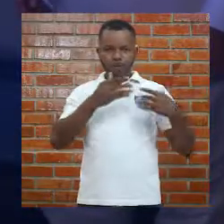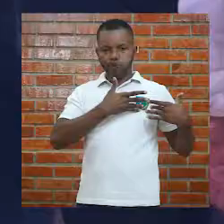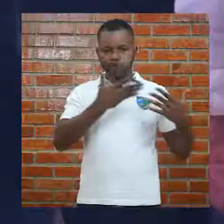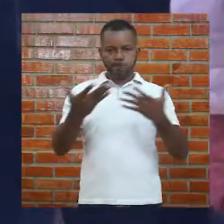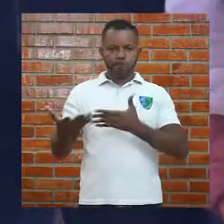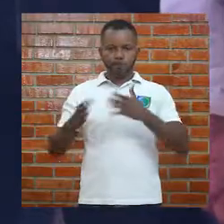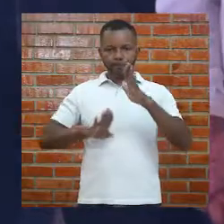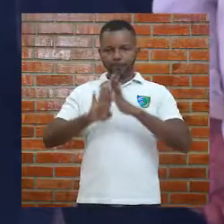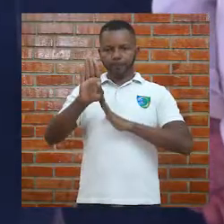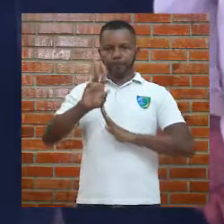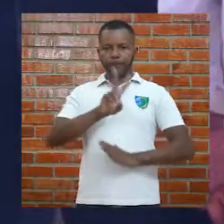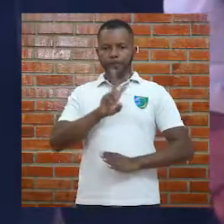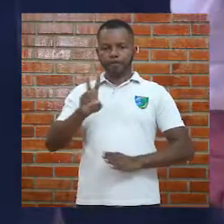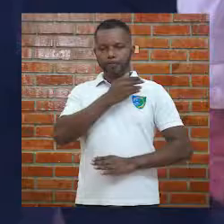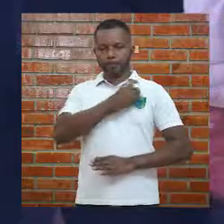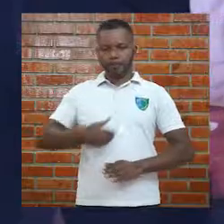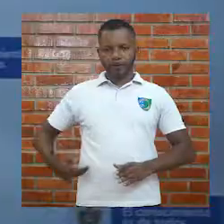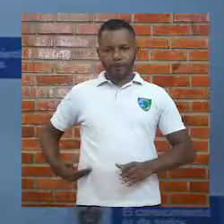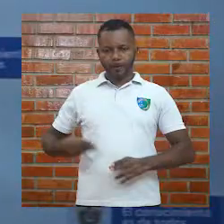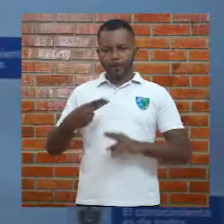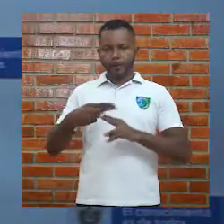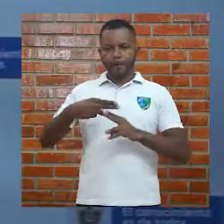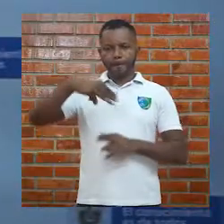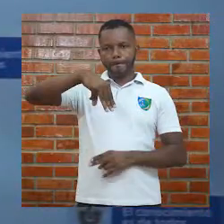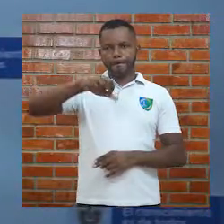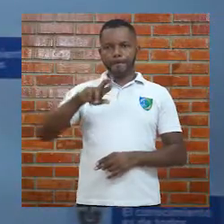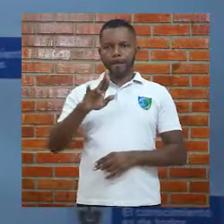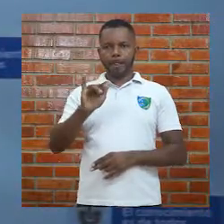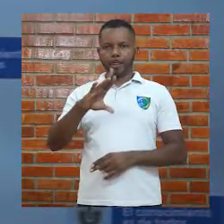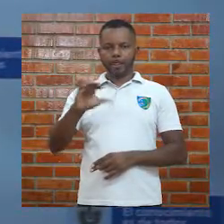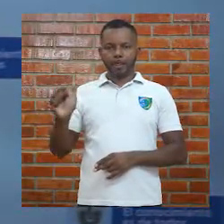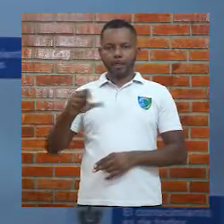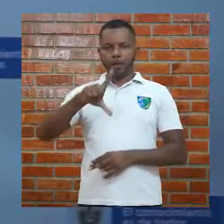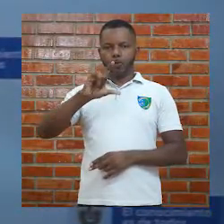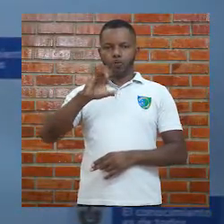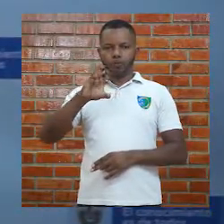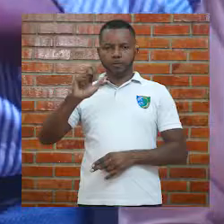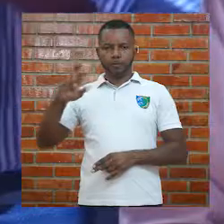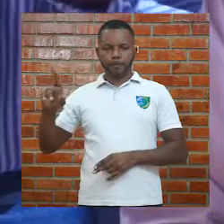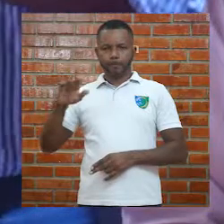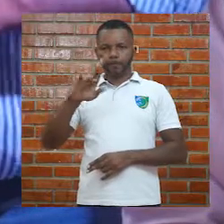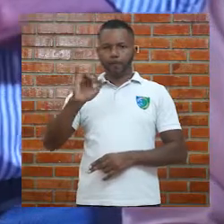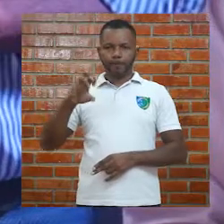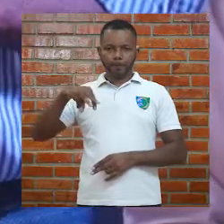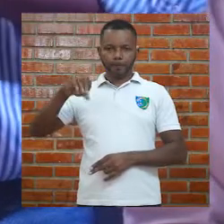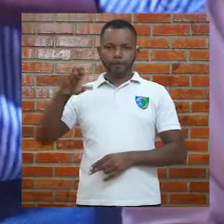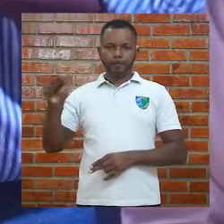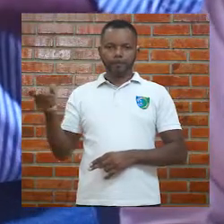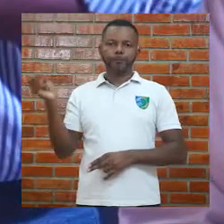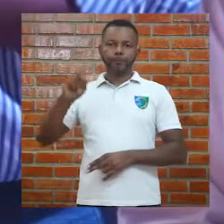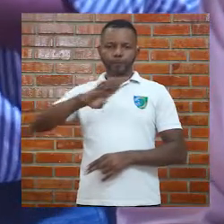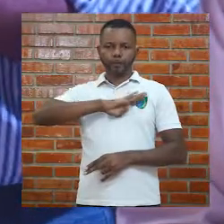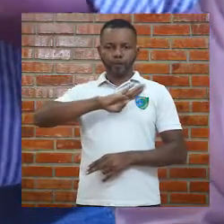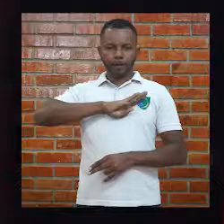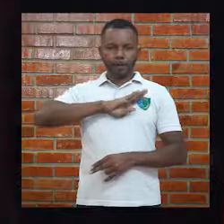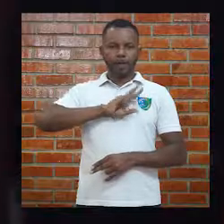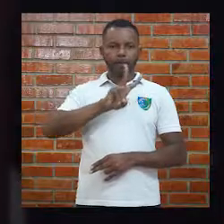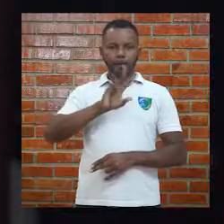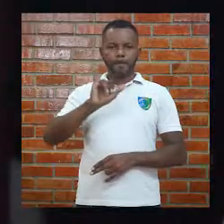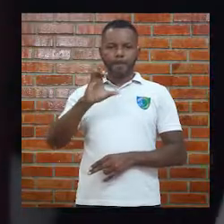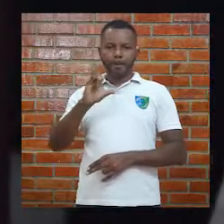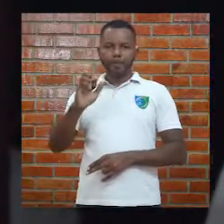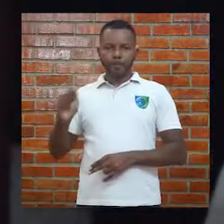adelantado por la vicepresidenta Marta Lucía Ramírez, la ministra de Ciencias Mabel Gisela Torres y el alcalde Víctor Hugo Vidal.